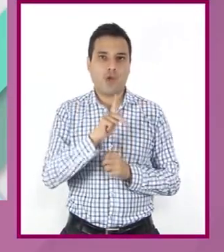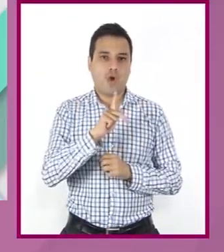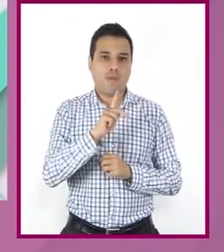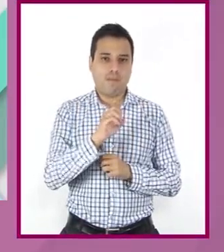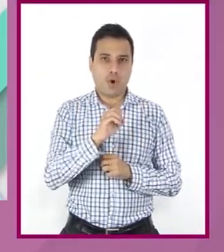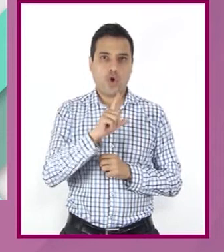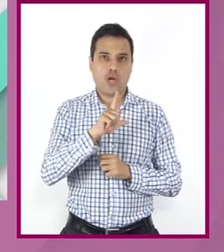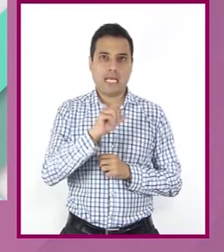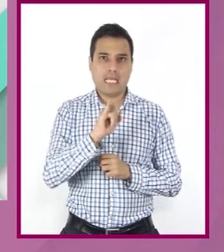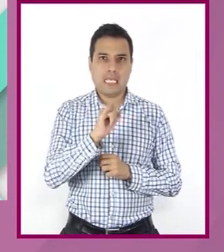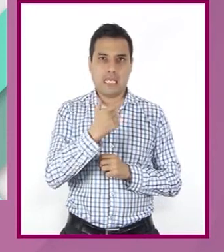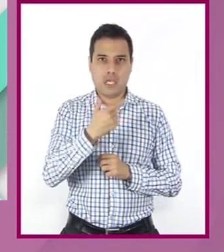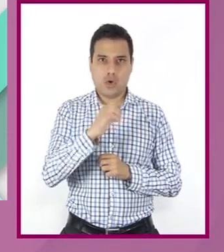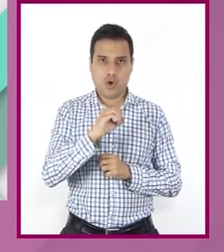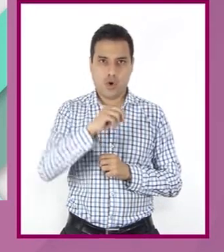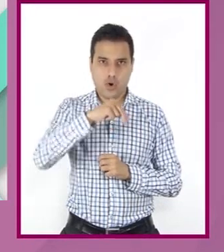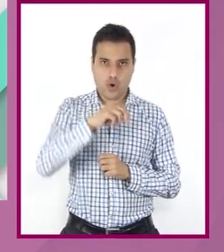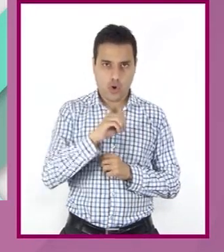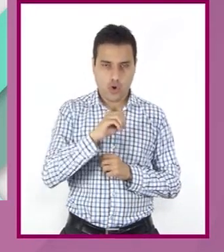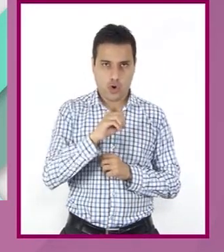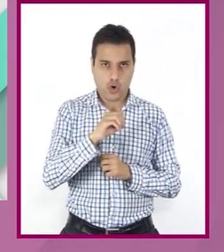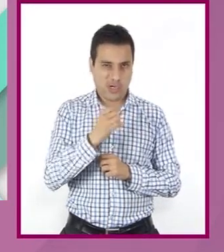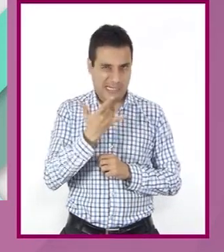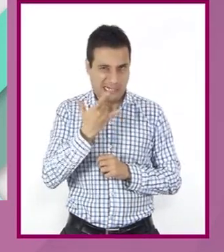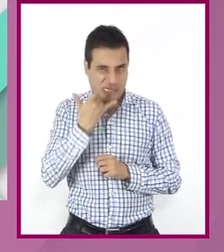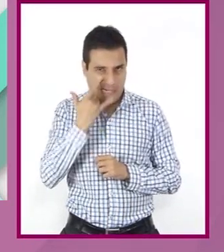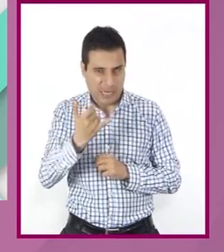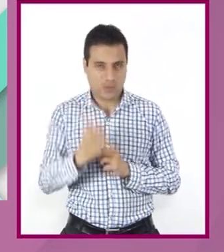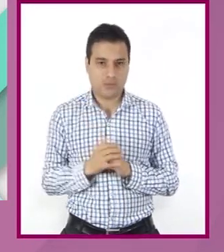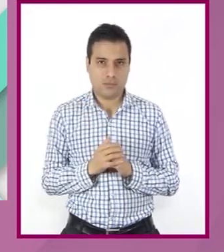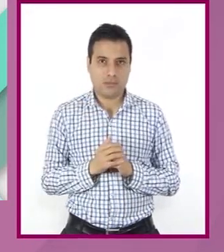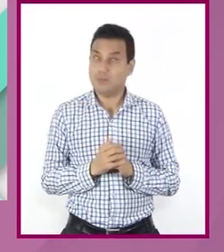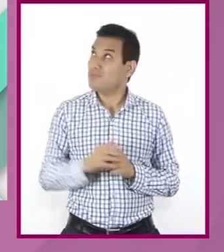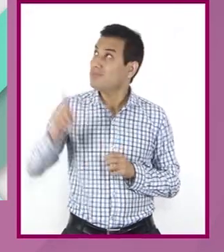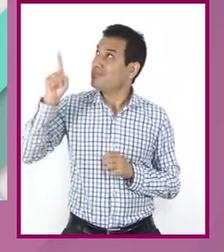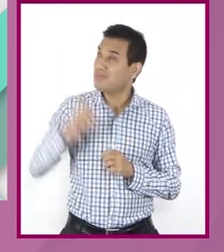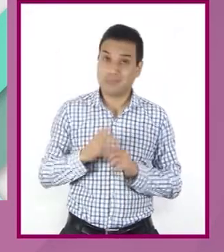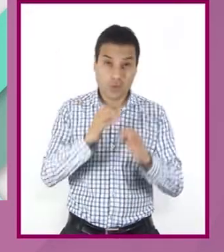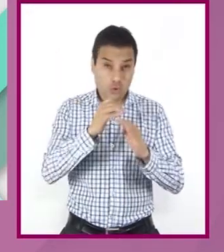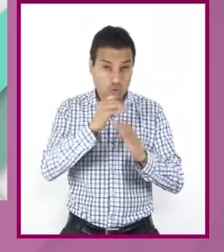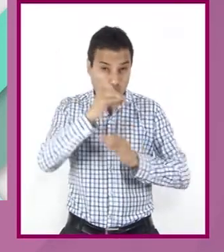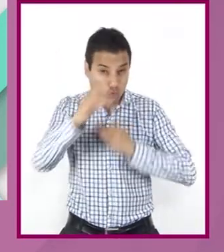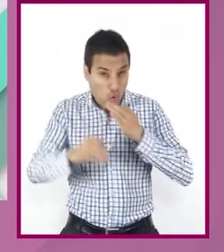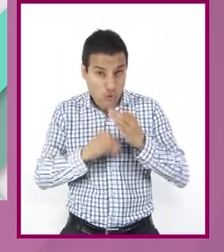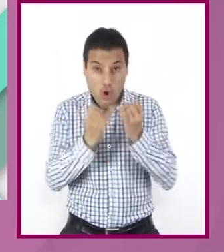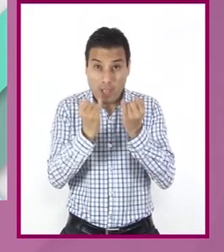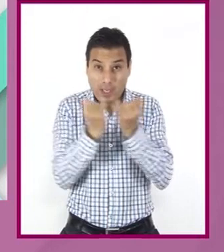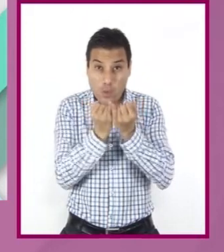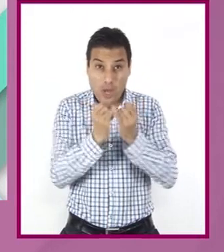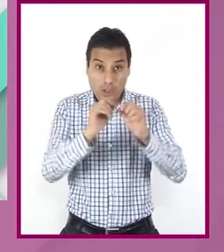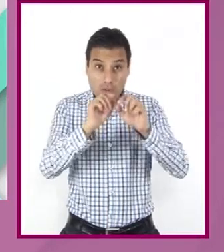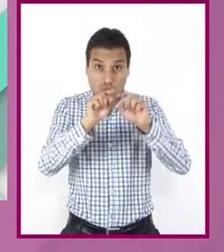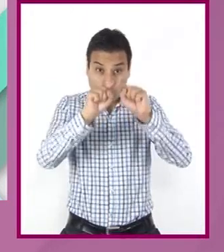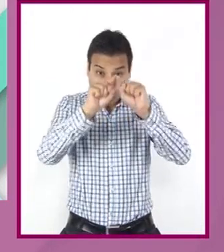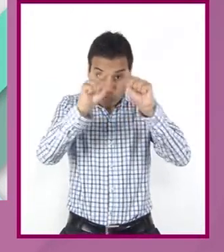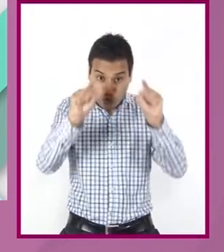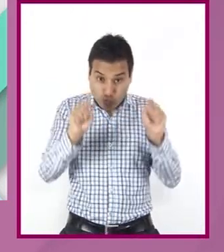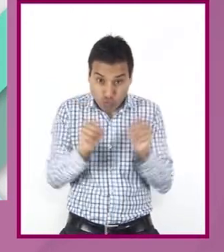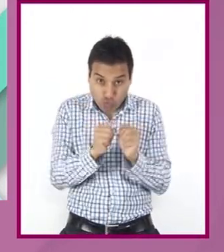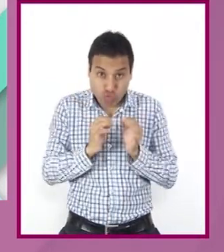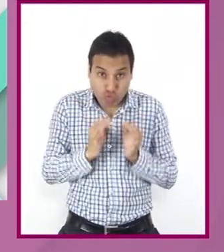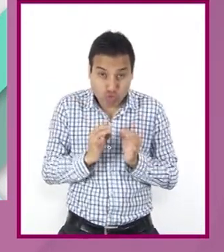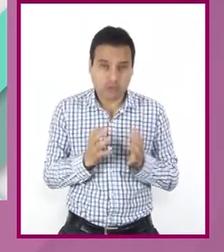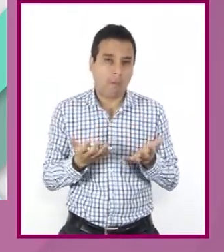ya que, como saben, en este tipo de figuras no tienen todos sus lados con la misma longitud y no todos sus ángulos